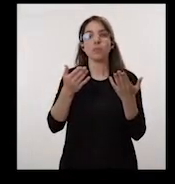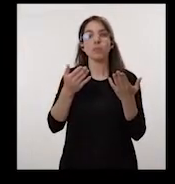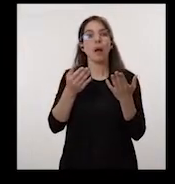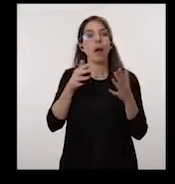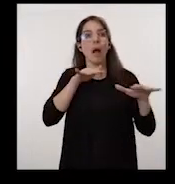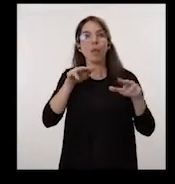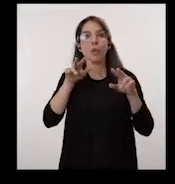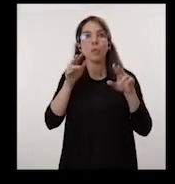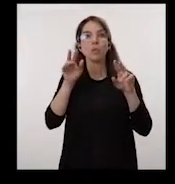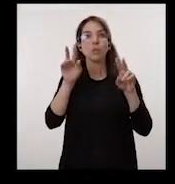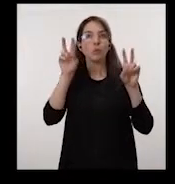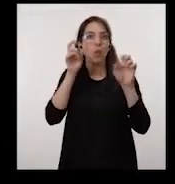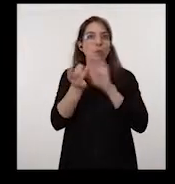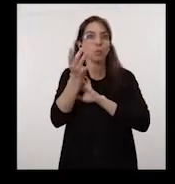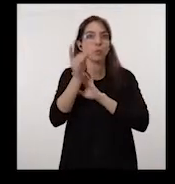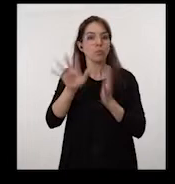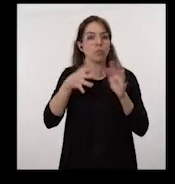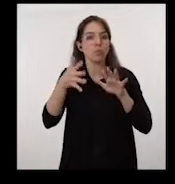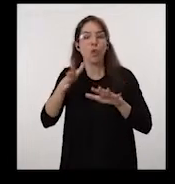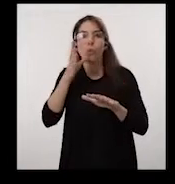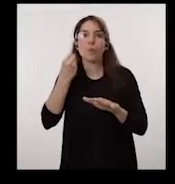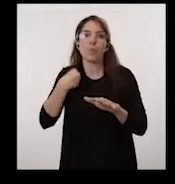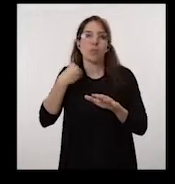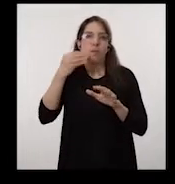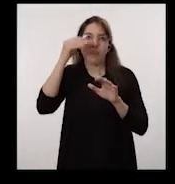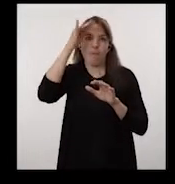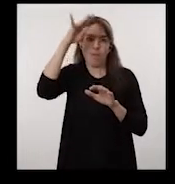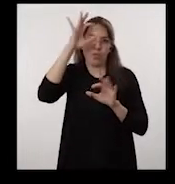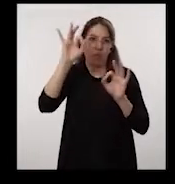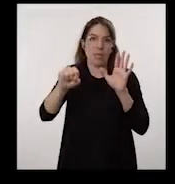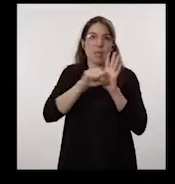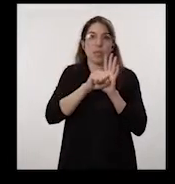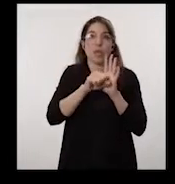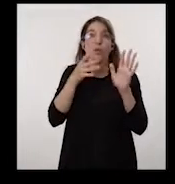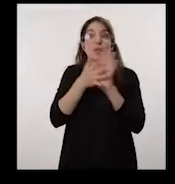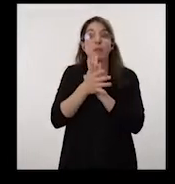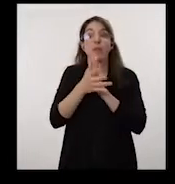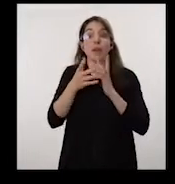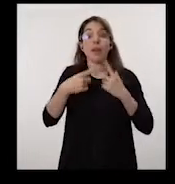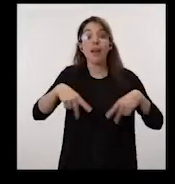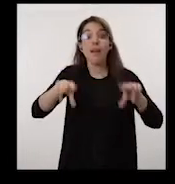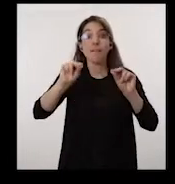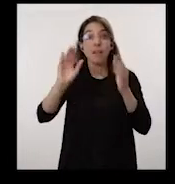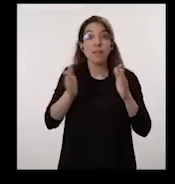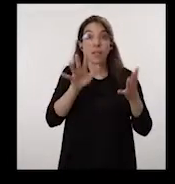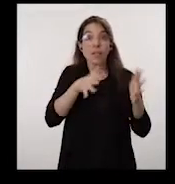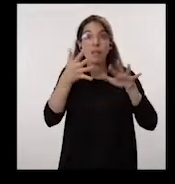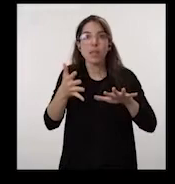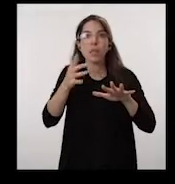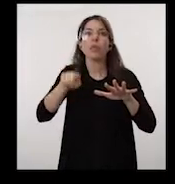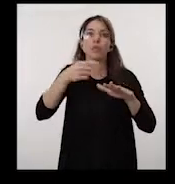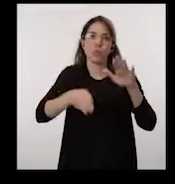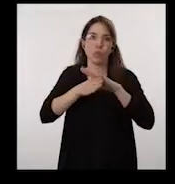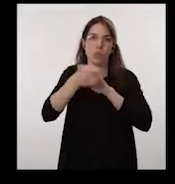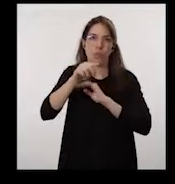nuevas acciones porque ese es el espíritu del sello por lo tanto es será un punto y seguido una vez que hayamos concluido esta fase de implantación